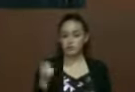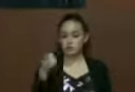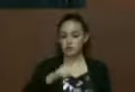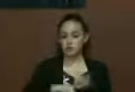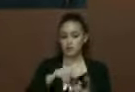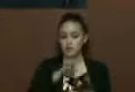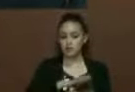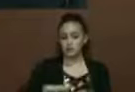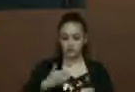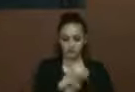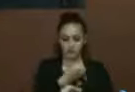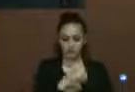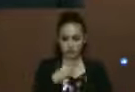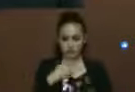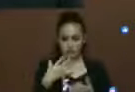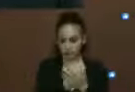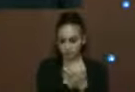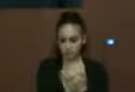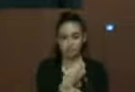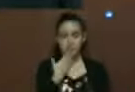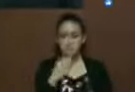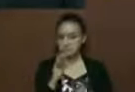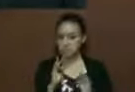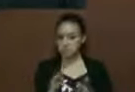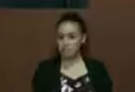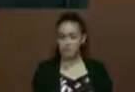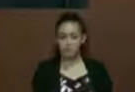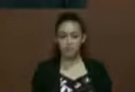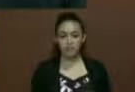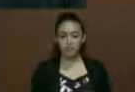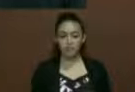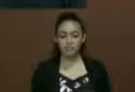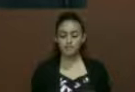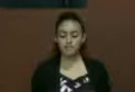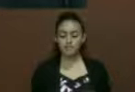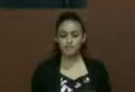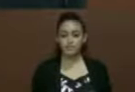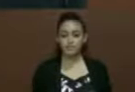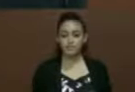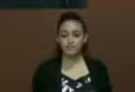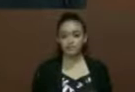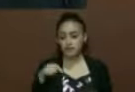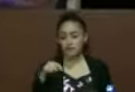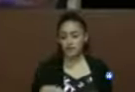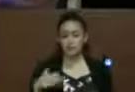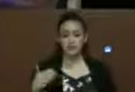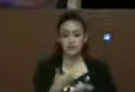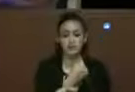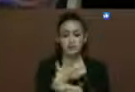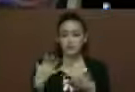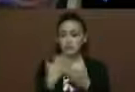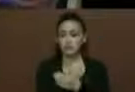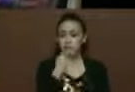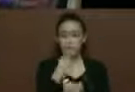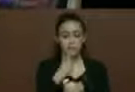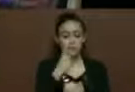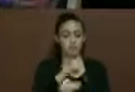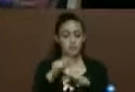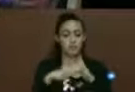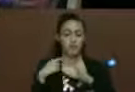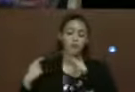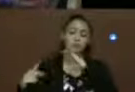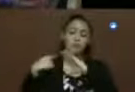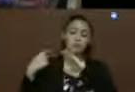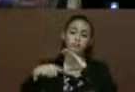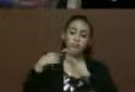Bruto del Estado. Es una cantidad muy alta. Somos el Estado campeón en eso, también el que más recibe